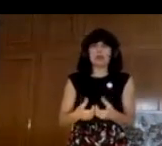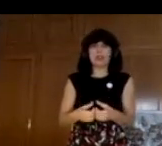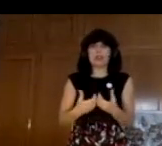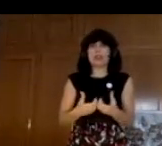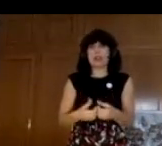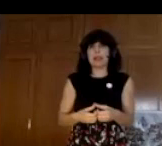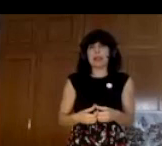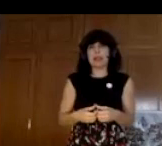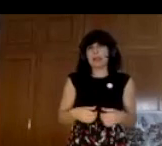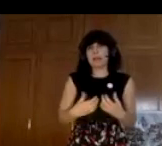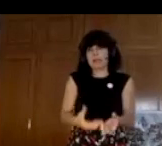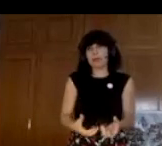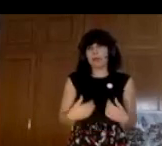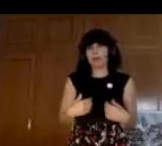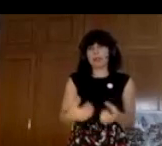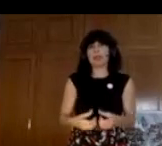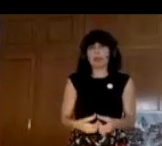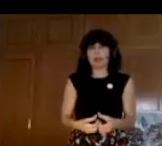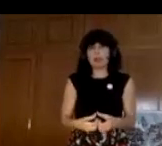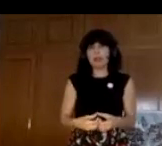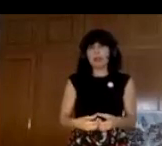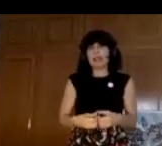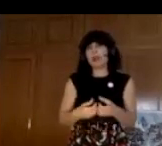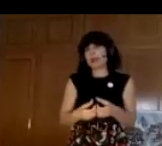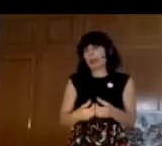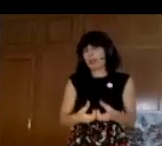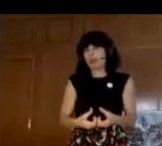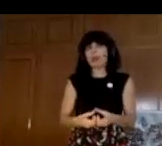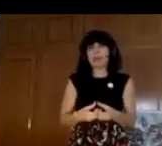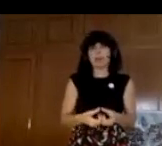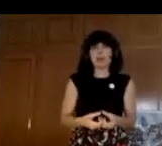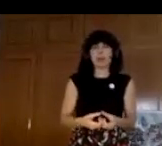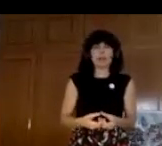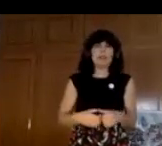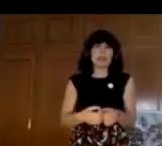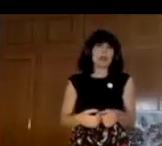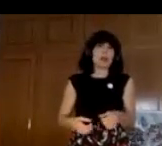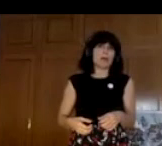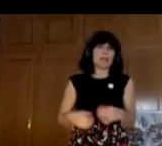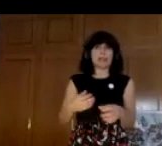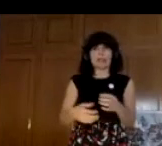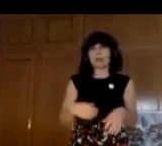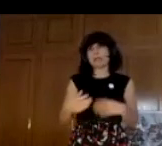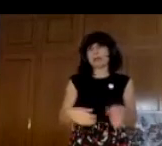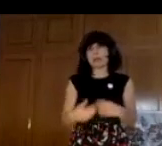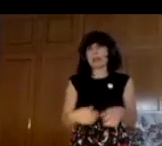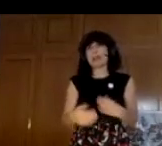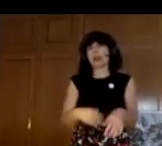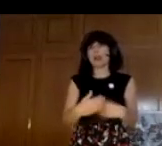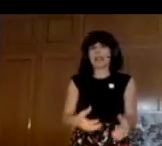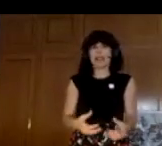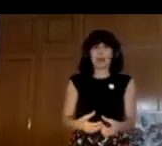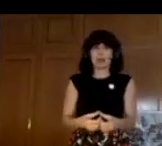muro no te evita que pases de un sitio a otro, te lo dificulta, pero no lo evita, al final lo que lo evita es tener una seguridad